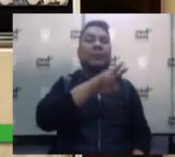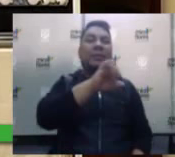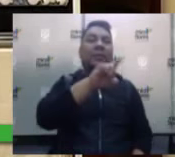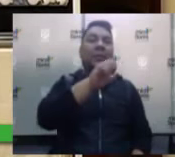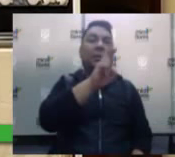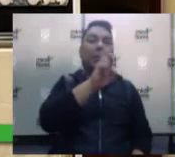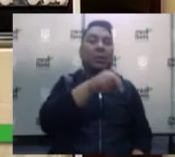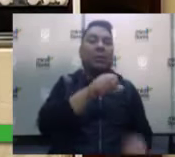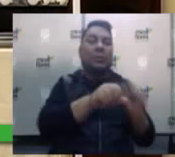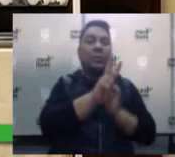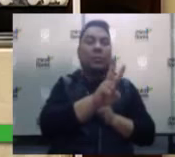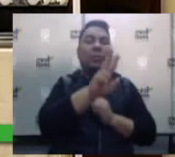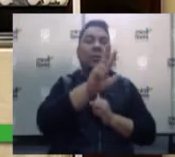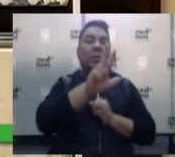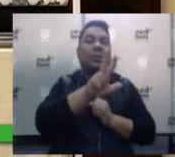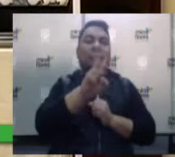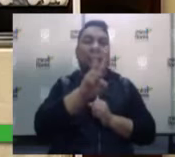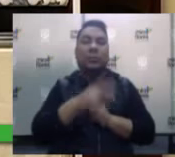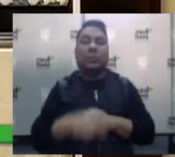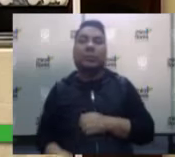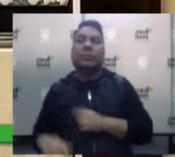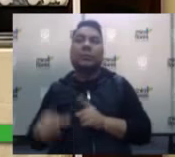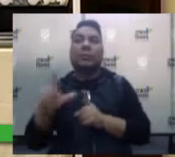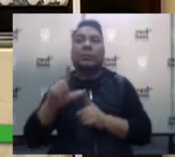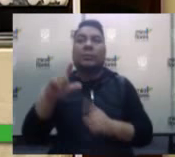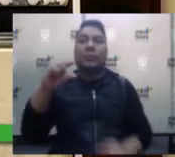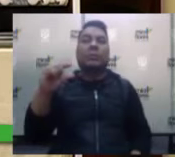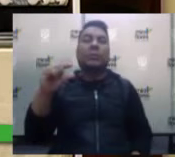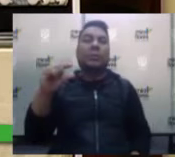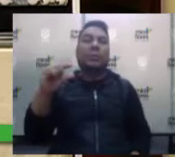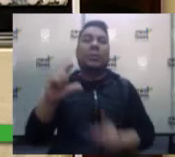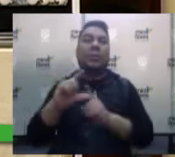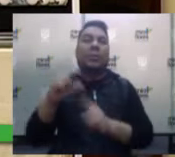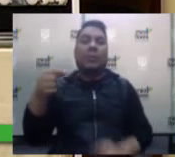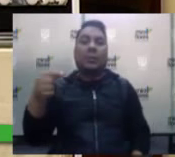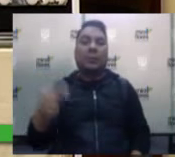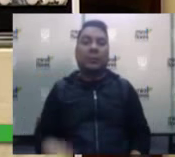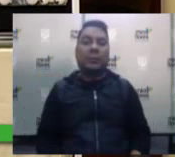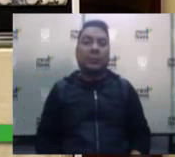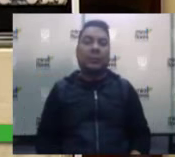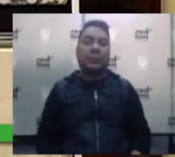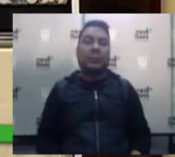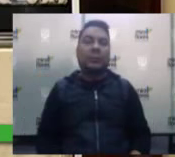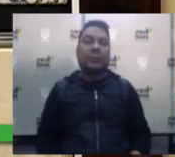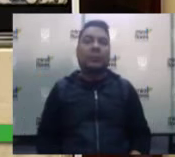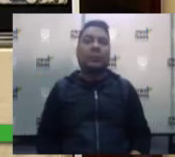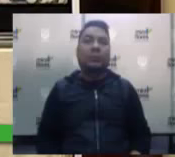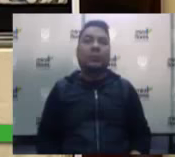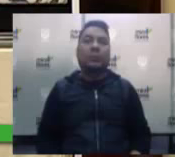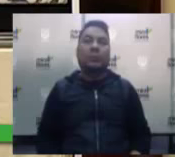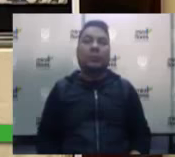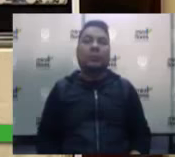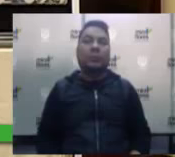cuadra 2, frente al 232. G. Letra G. Fuerza